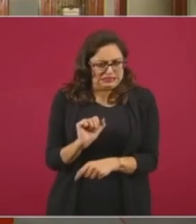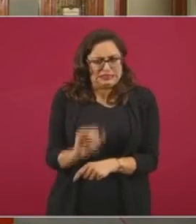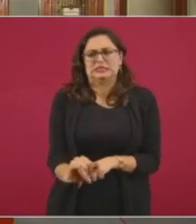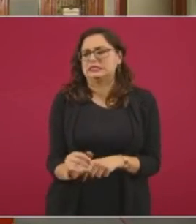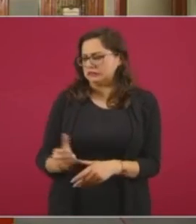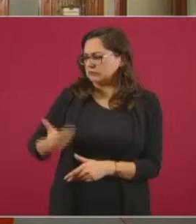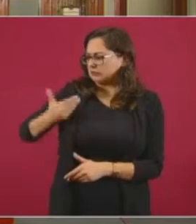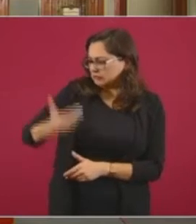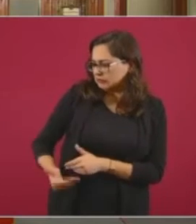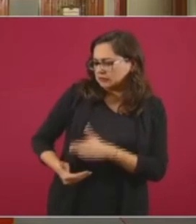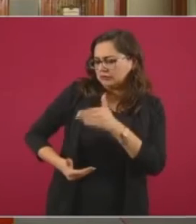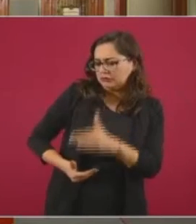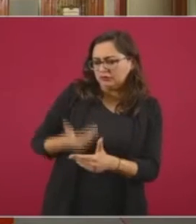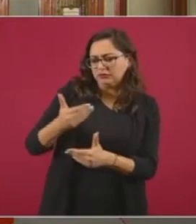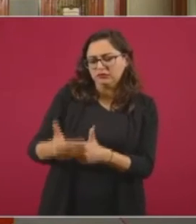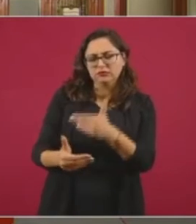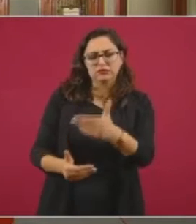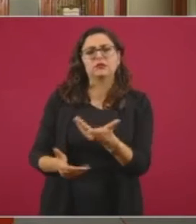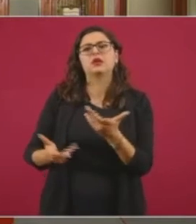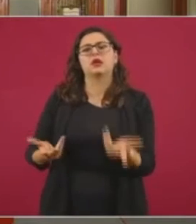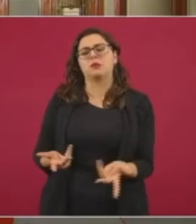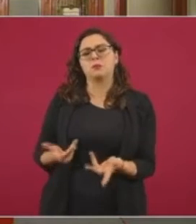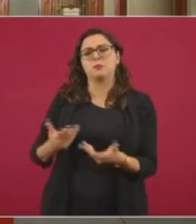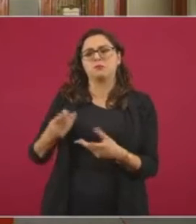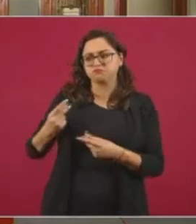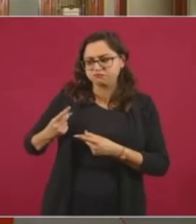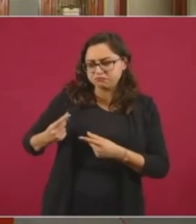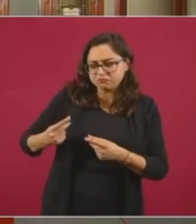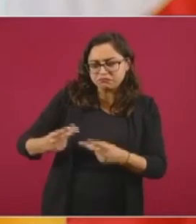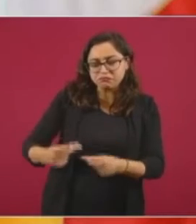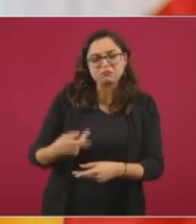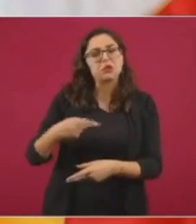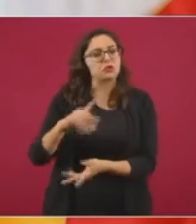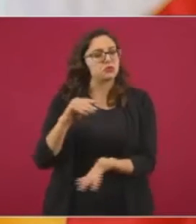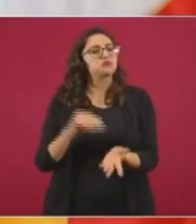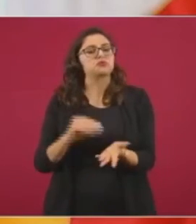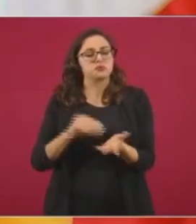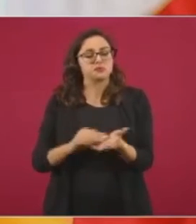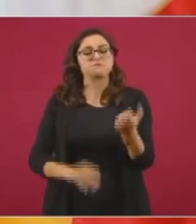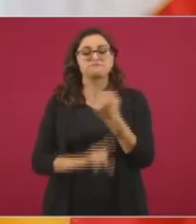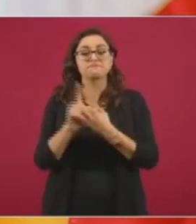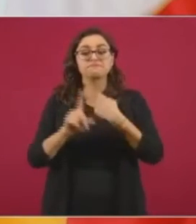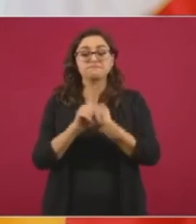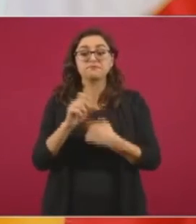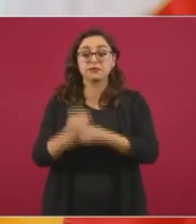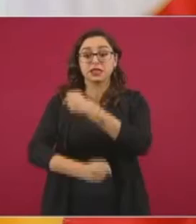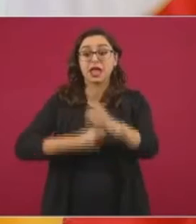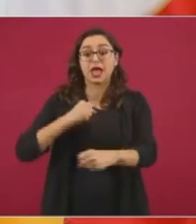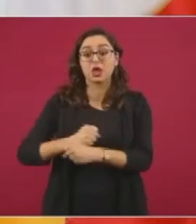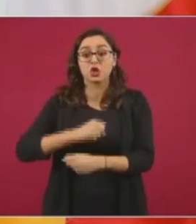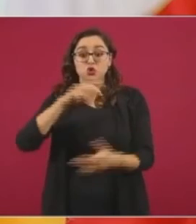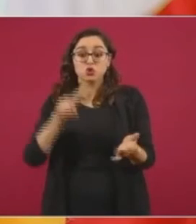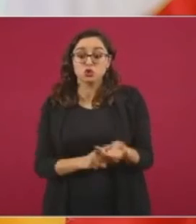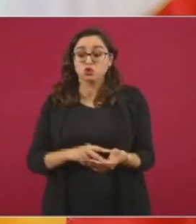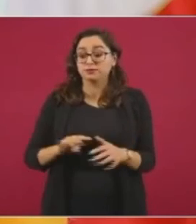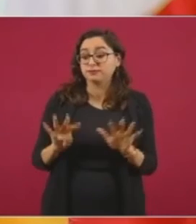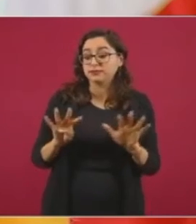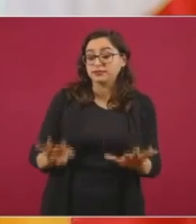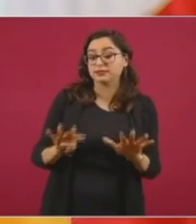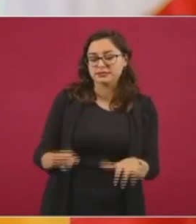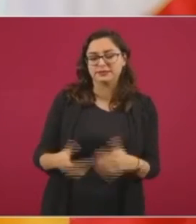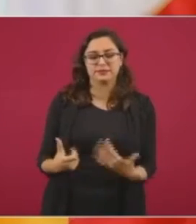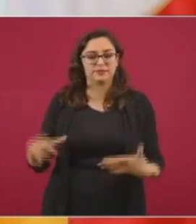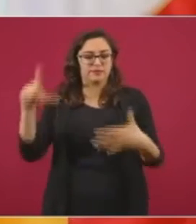venimos realizando desde finales de los años 90. Para el cierre del año 2019, había en la región